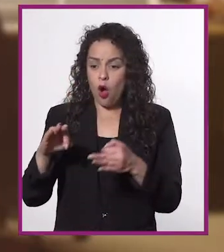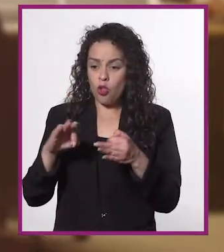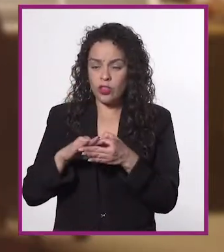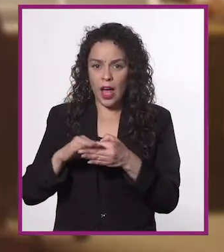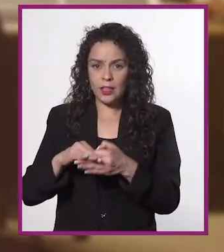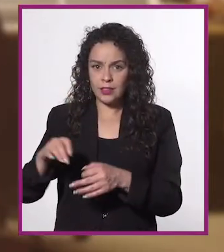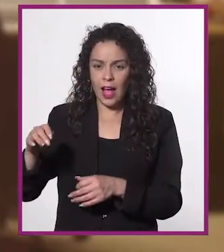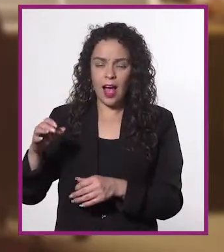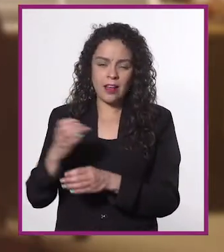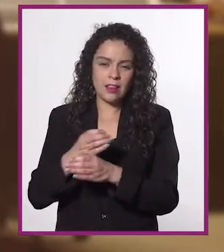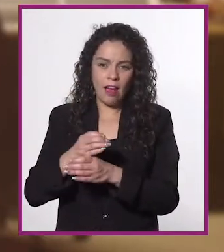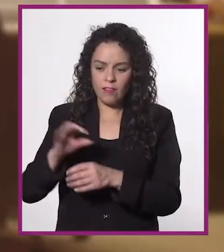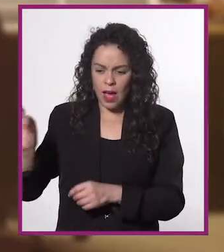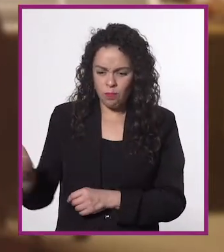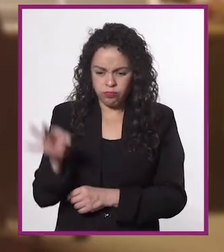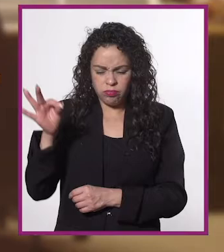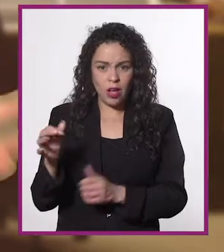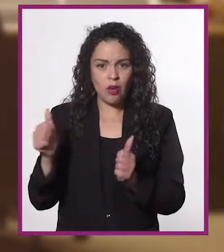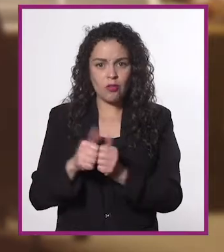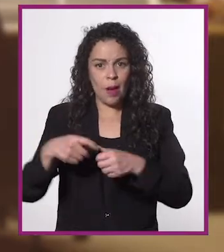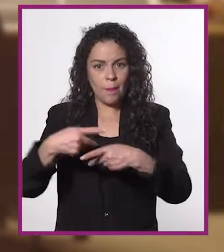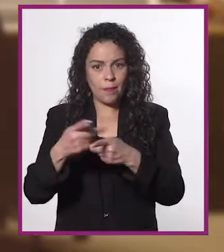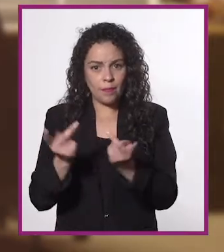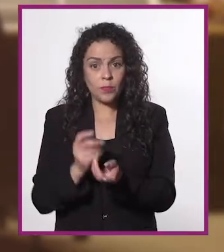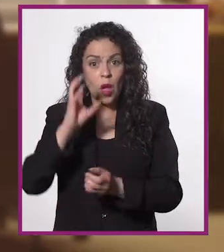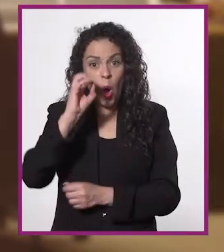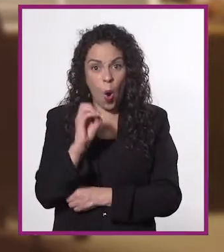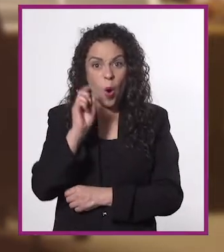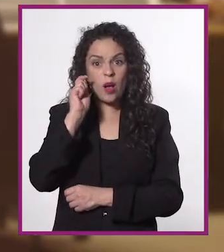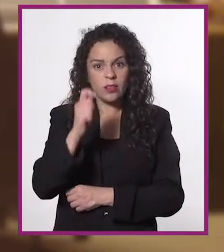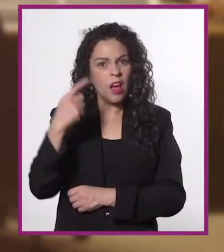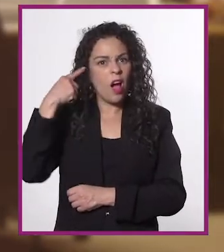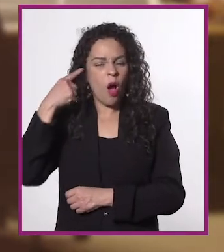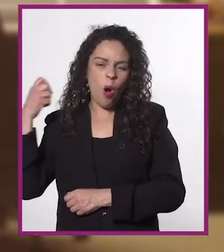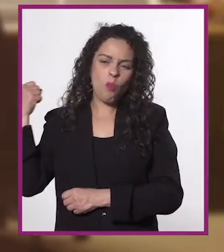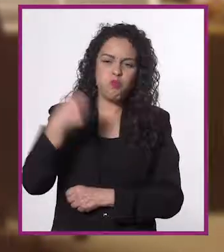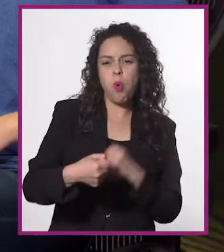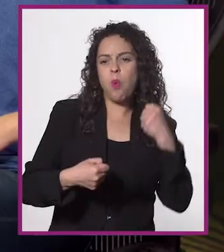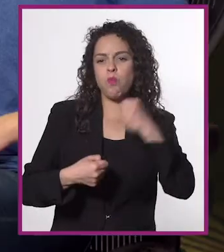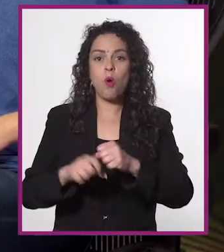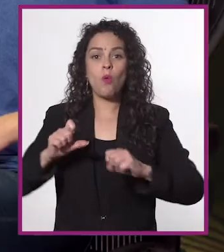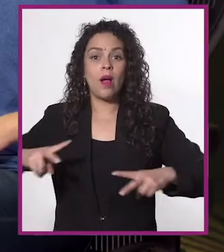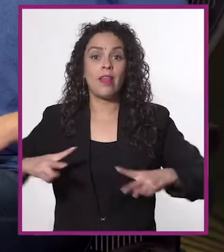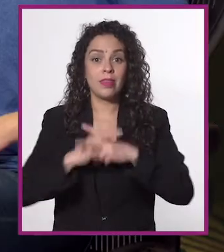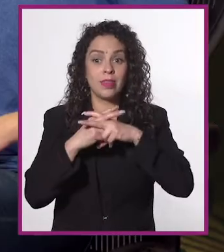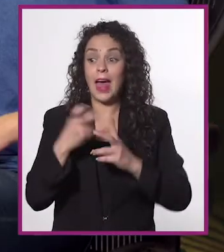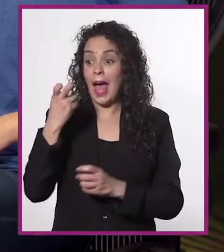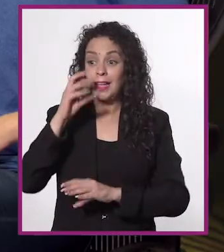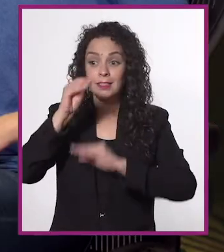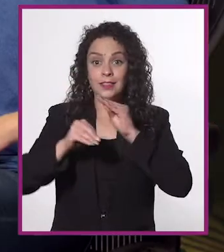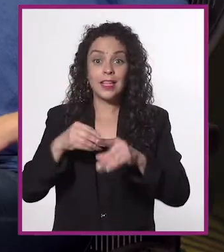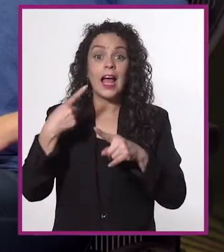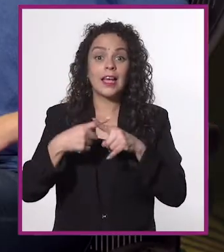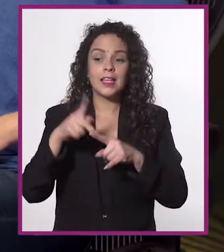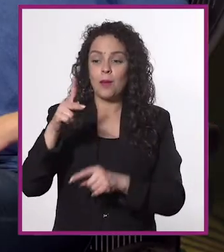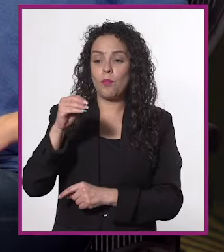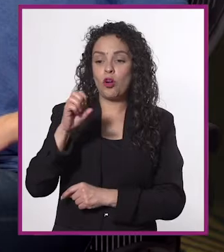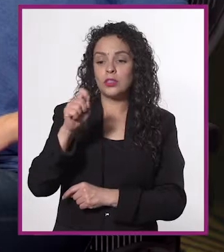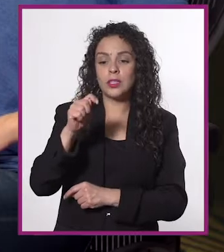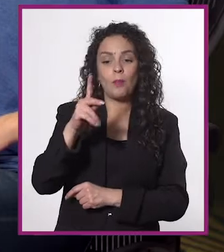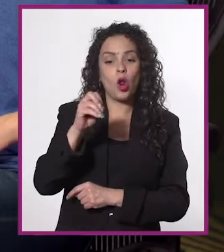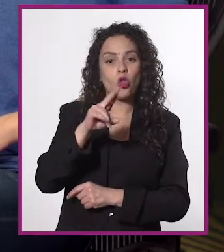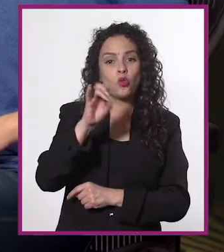que choca con el plato, o los disparos y puñetazos en una pelea. Estos son añadidos en